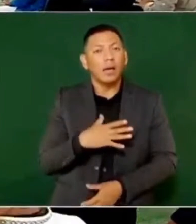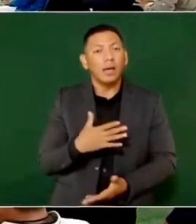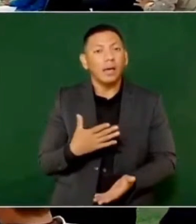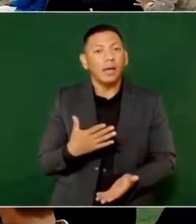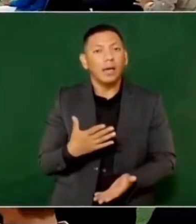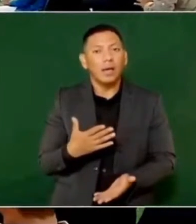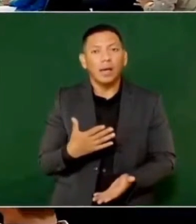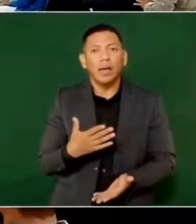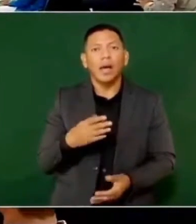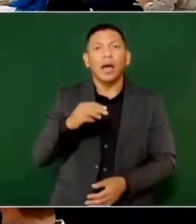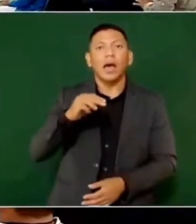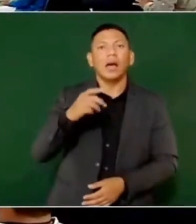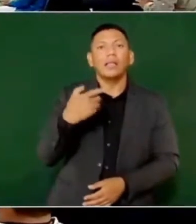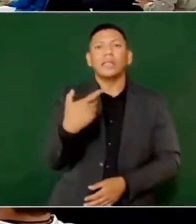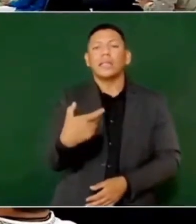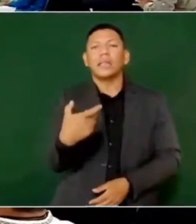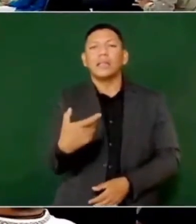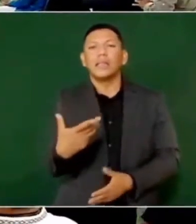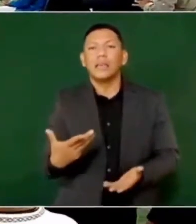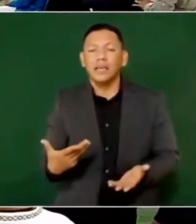Monex. Monex y